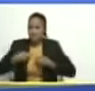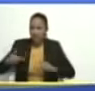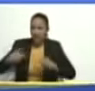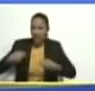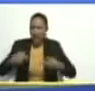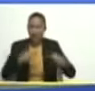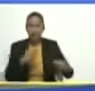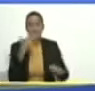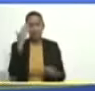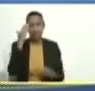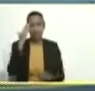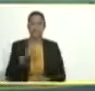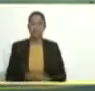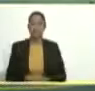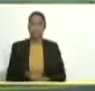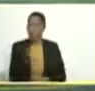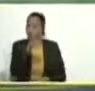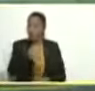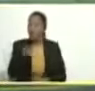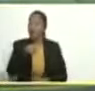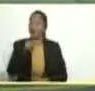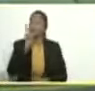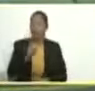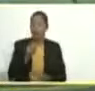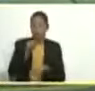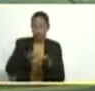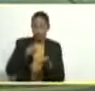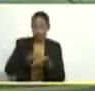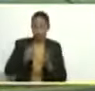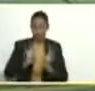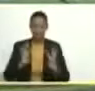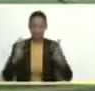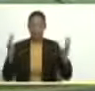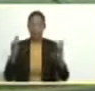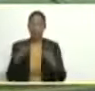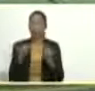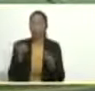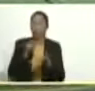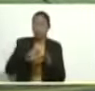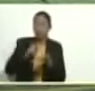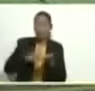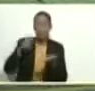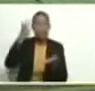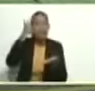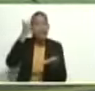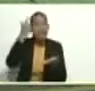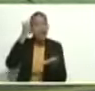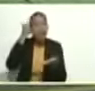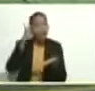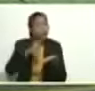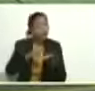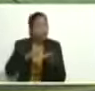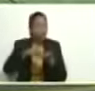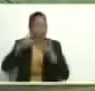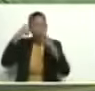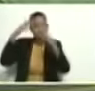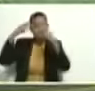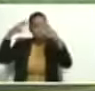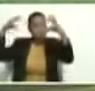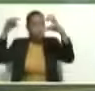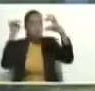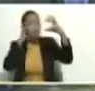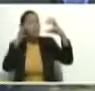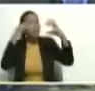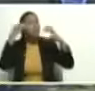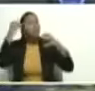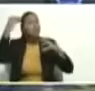la pauta, compañeros. Tomen nota en su corazón, tomen nota en su cerebro, tomen nota en